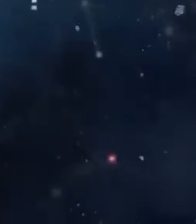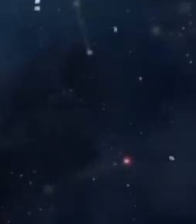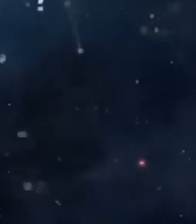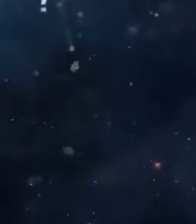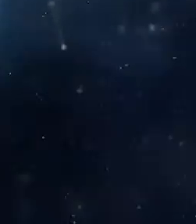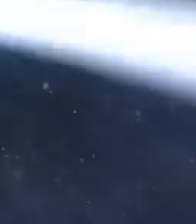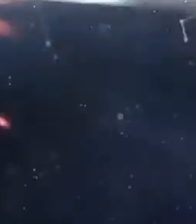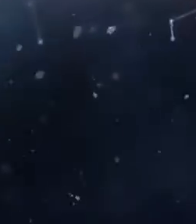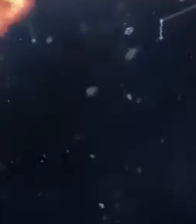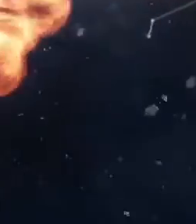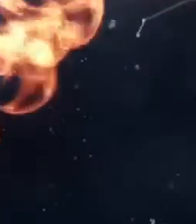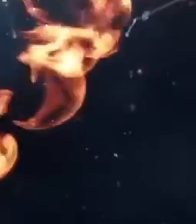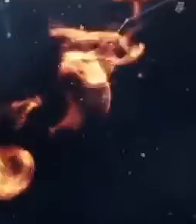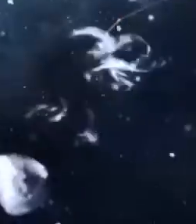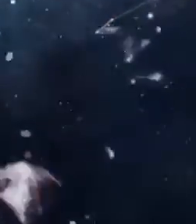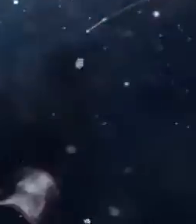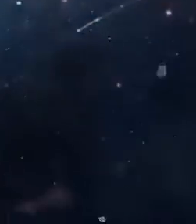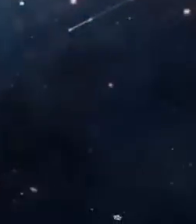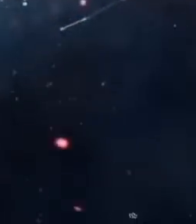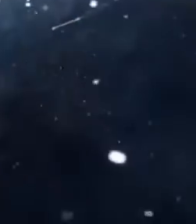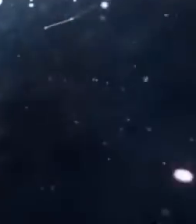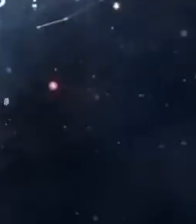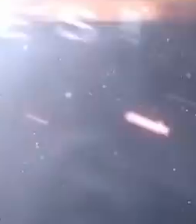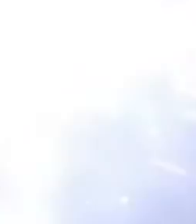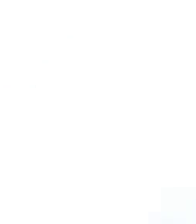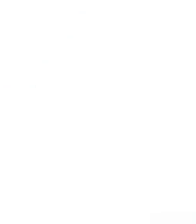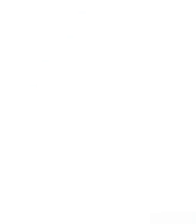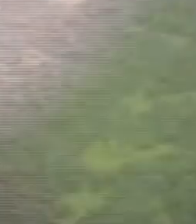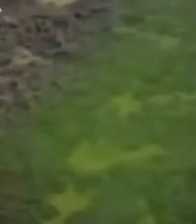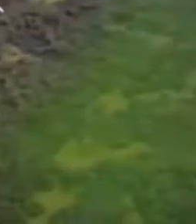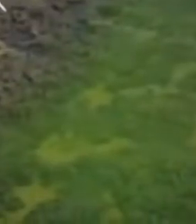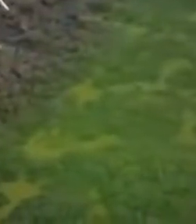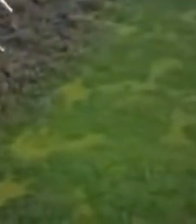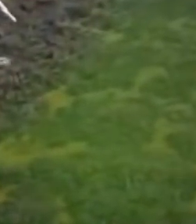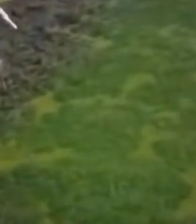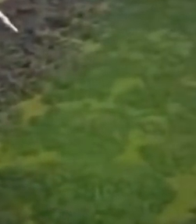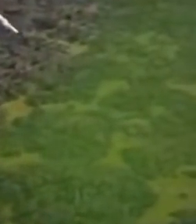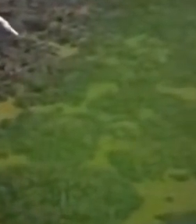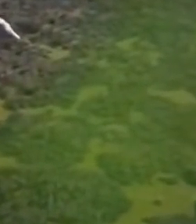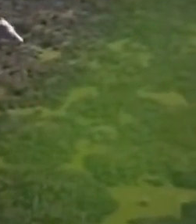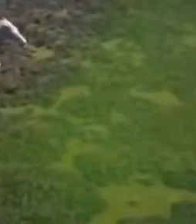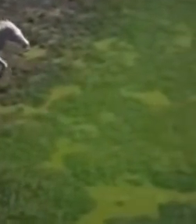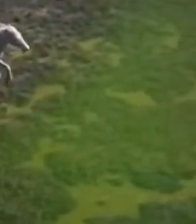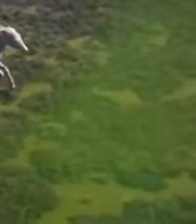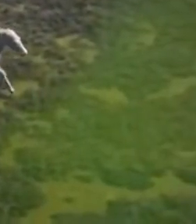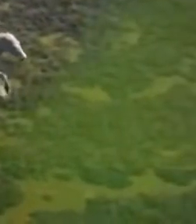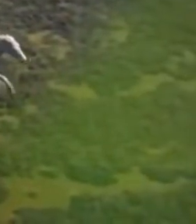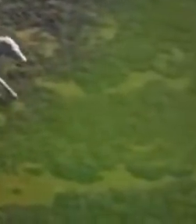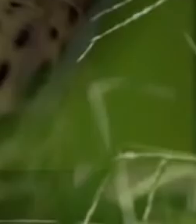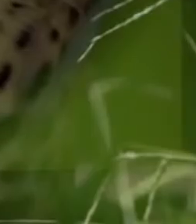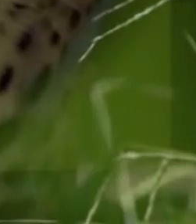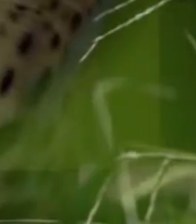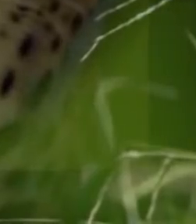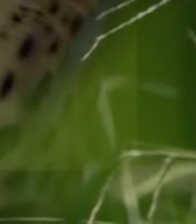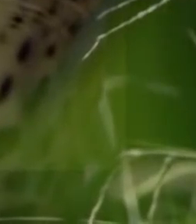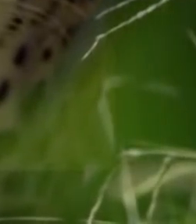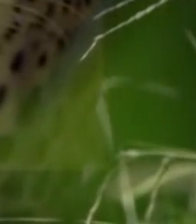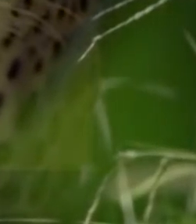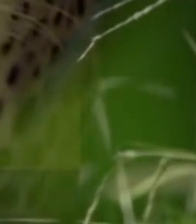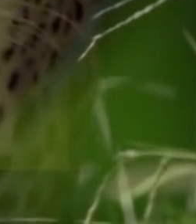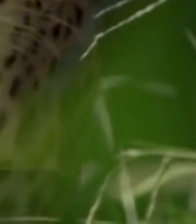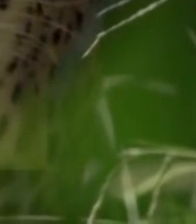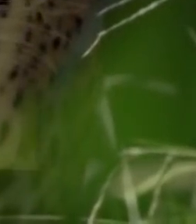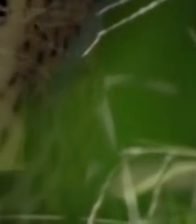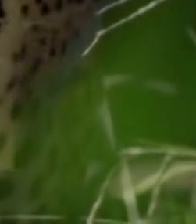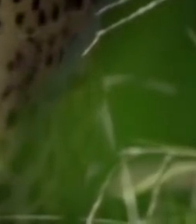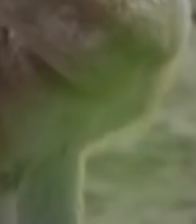Preguntas inesperadas. Respuestas sorprendentes. ¿Existen especies de mamíferos que ponen huevos? Los mamíferos son